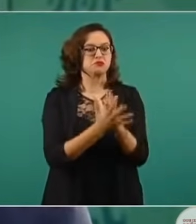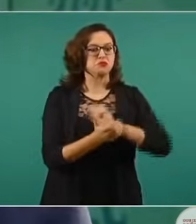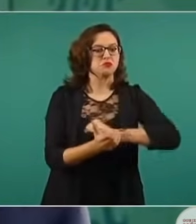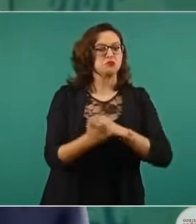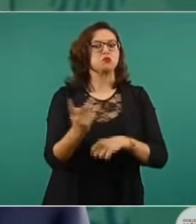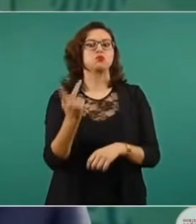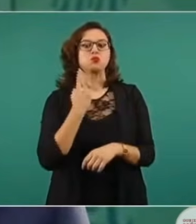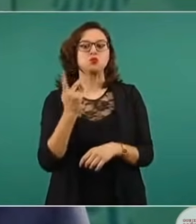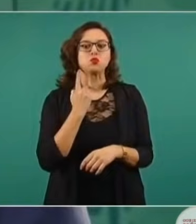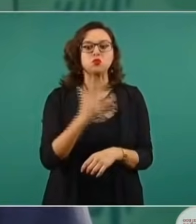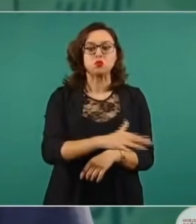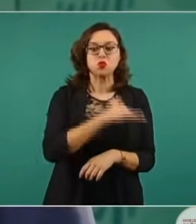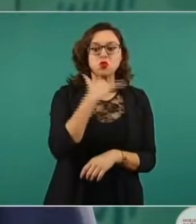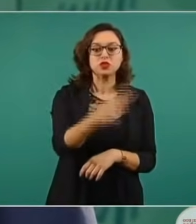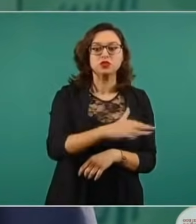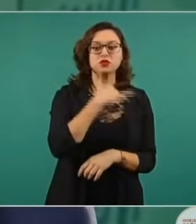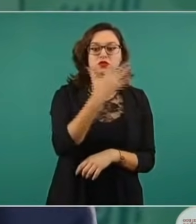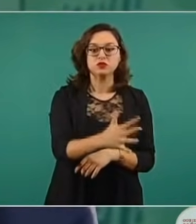influencia, políticos corruptos,